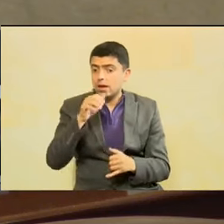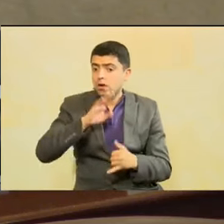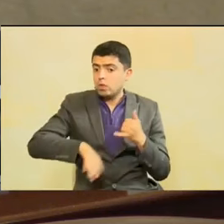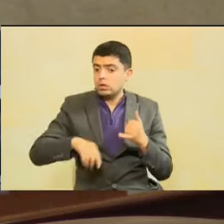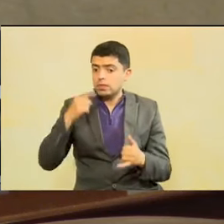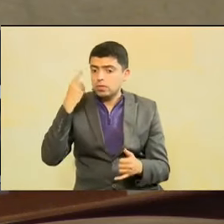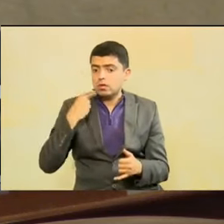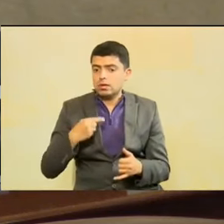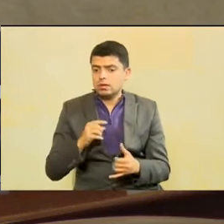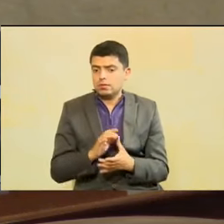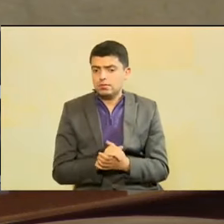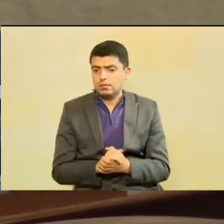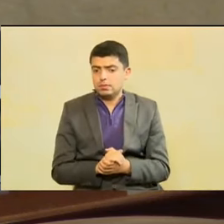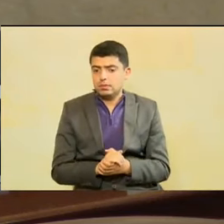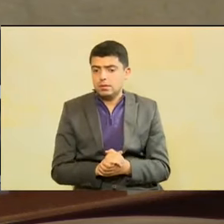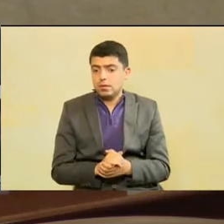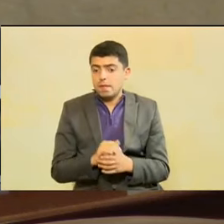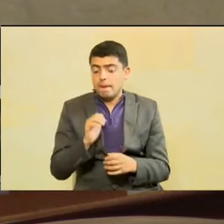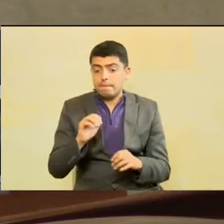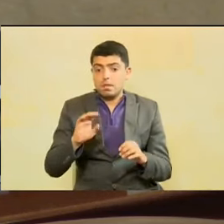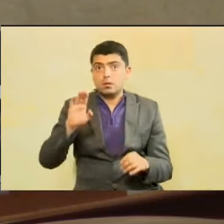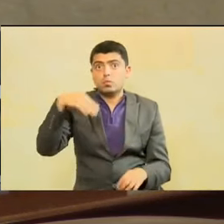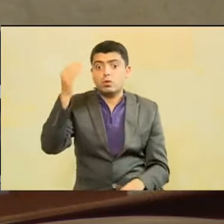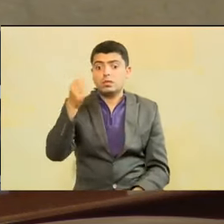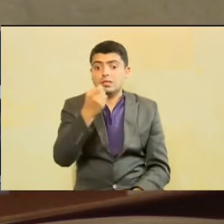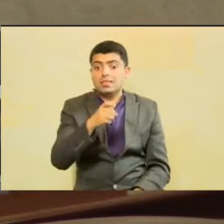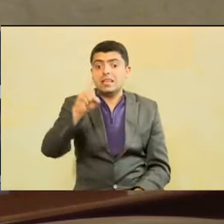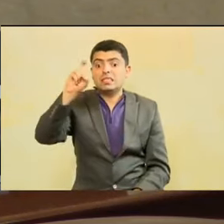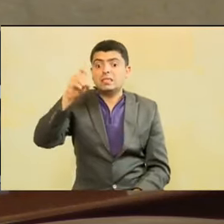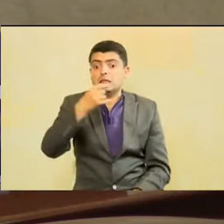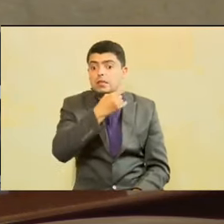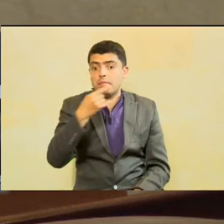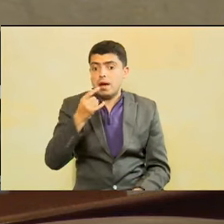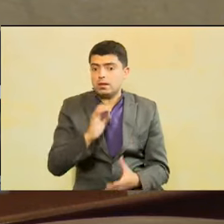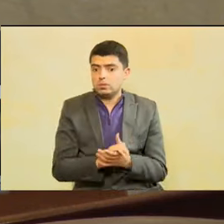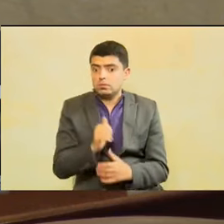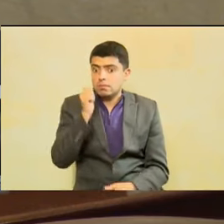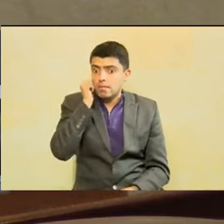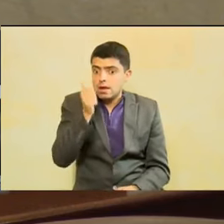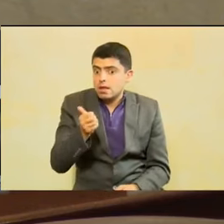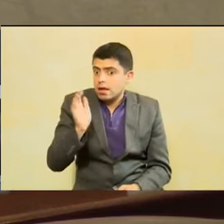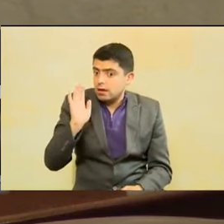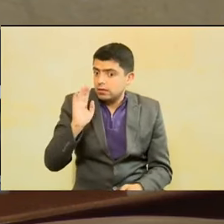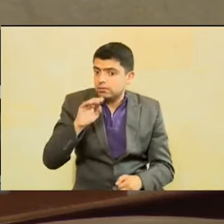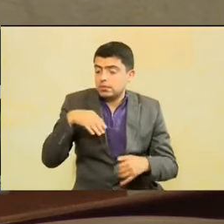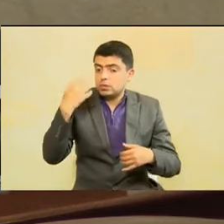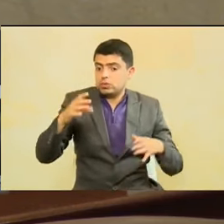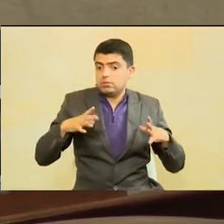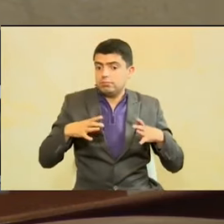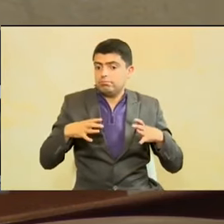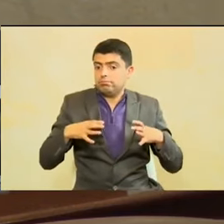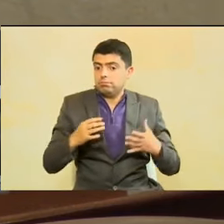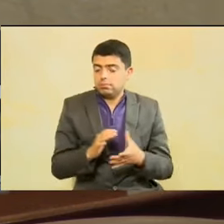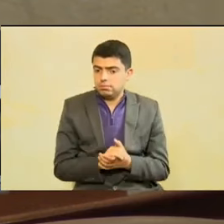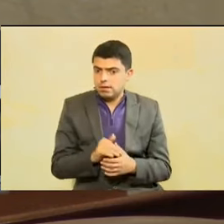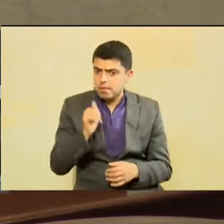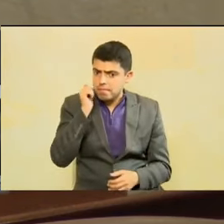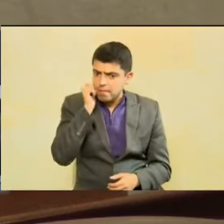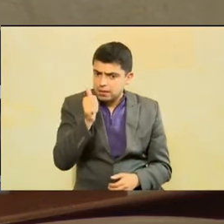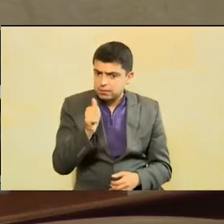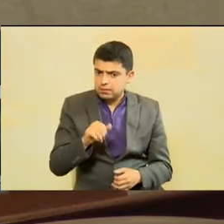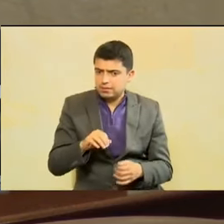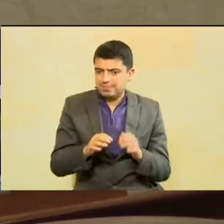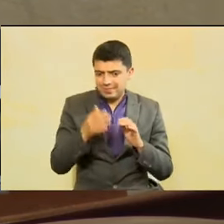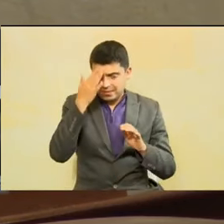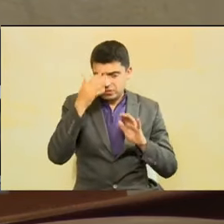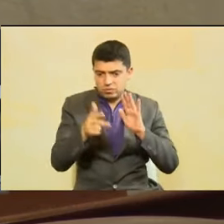posiblemente no volvamos hasta el 16 de marzo posiblemente y cuando digo mañana es el último día es que aunque la Constitución